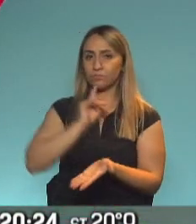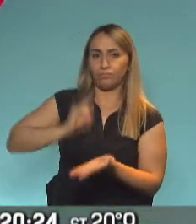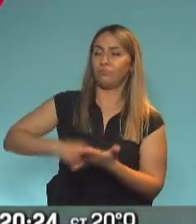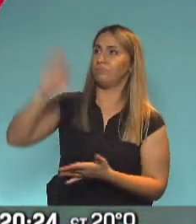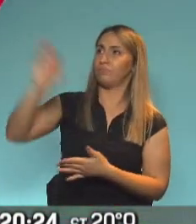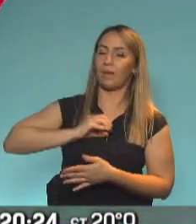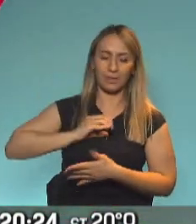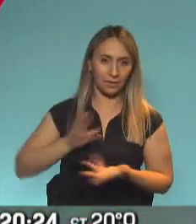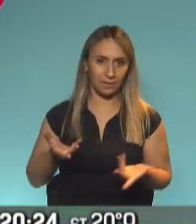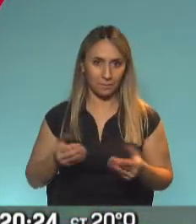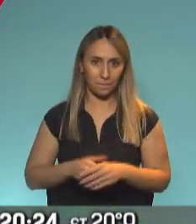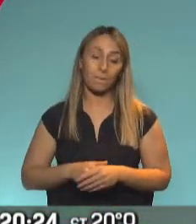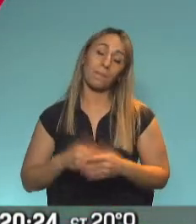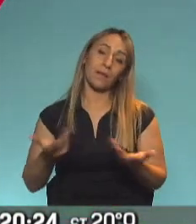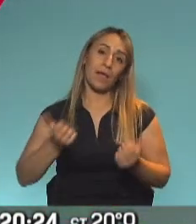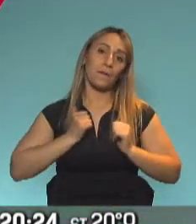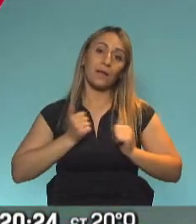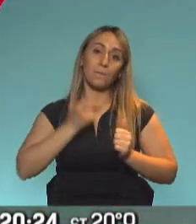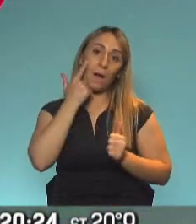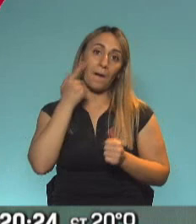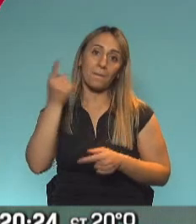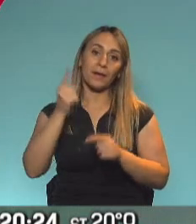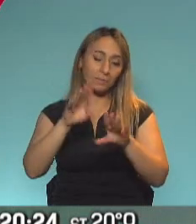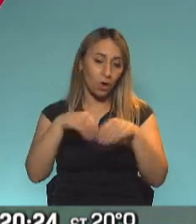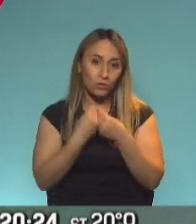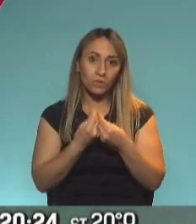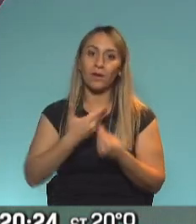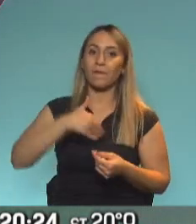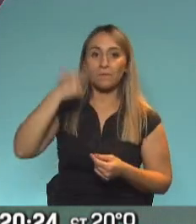el informe de la misión del FMI, que como decíamos finalizó y ya se está yendo de acá, de la Argentina.